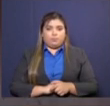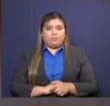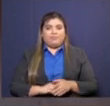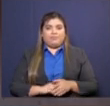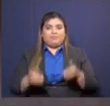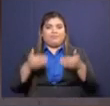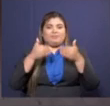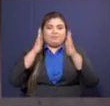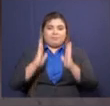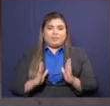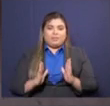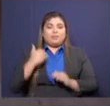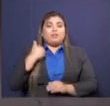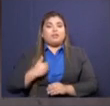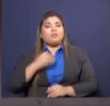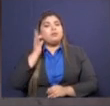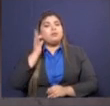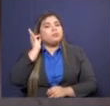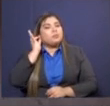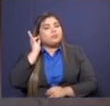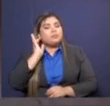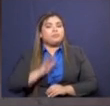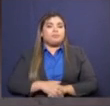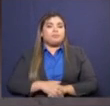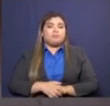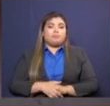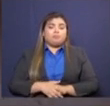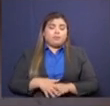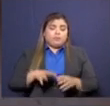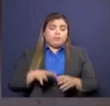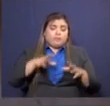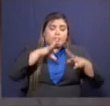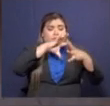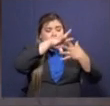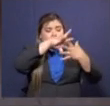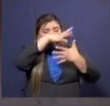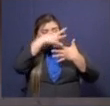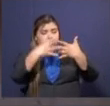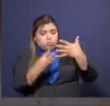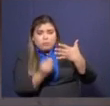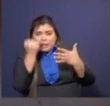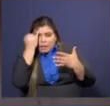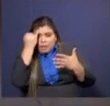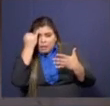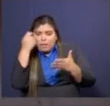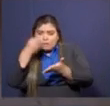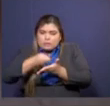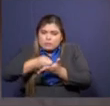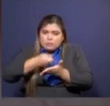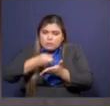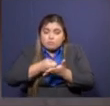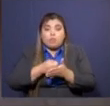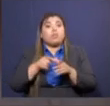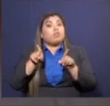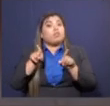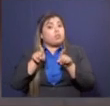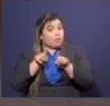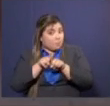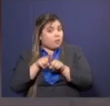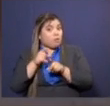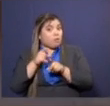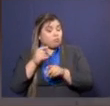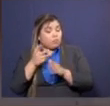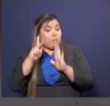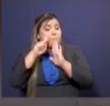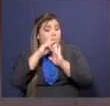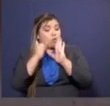Panameñas y panameños, dentro de esta estrategia de inversión también tenemos proyectos de leyes